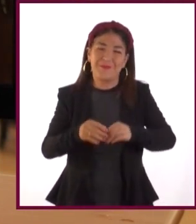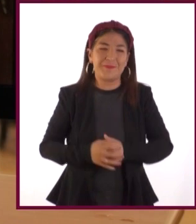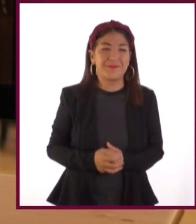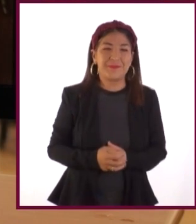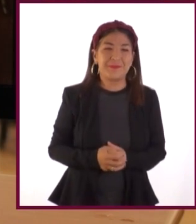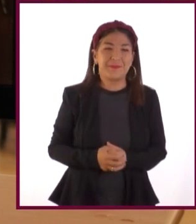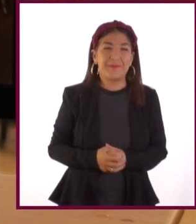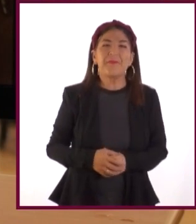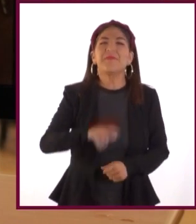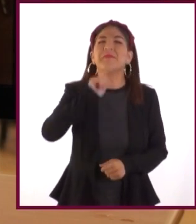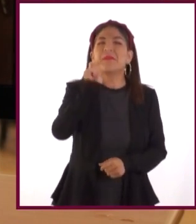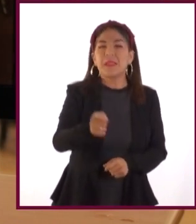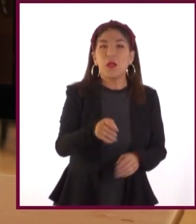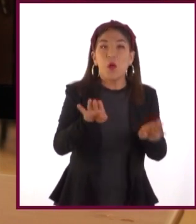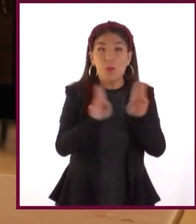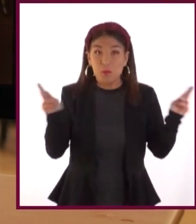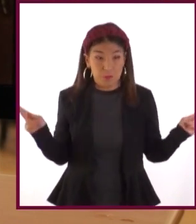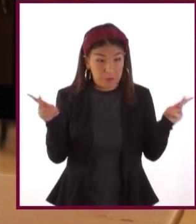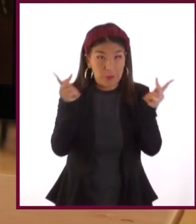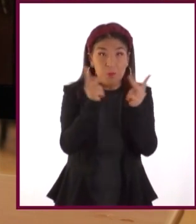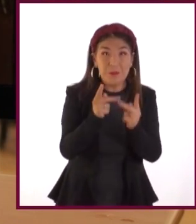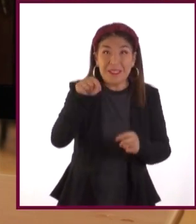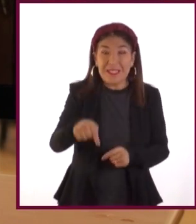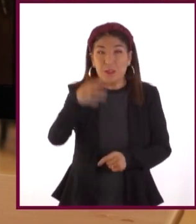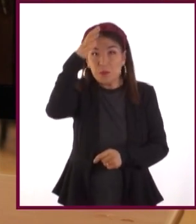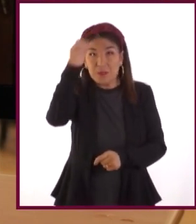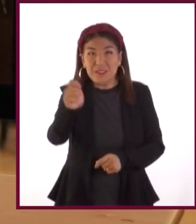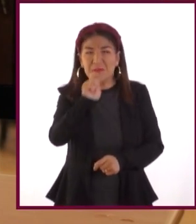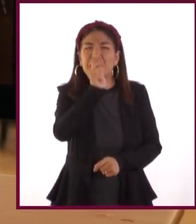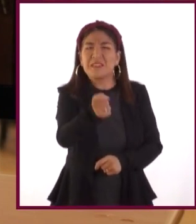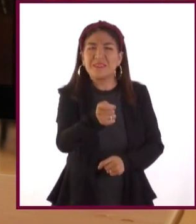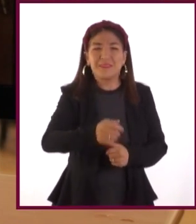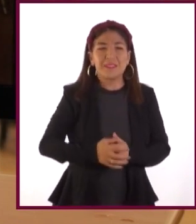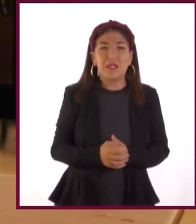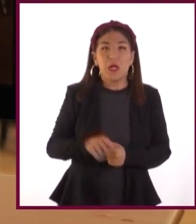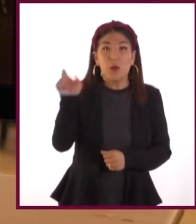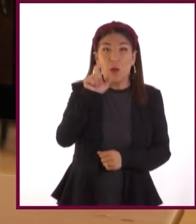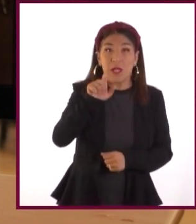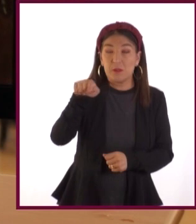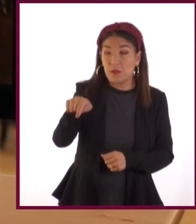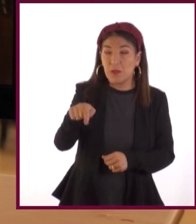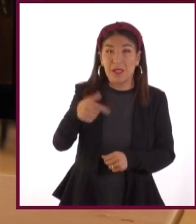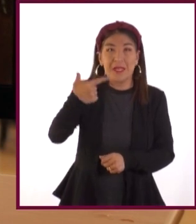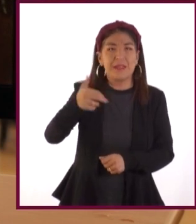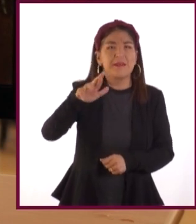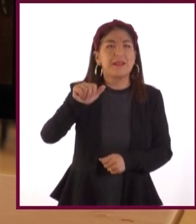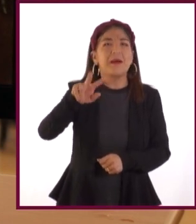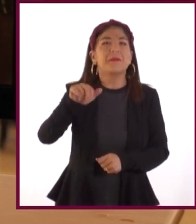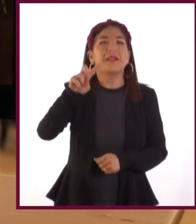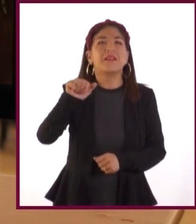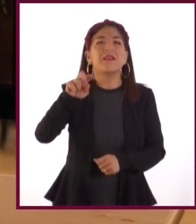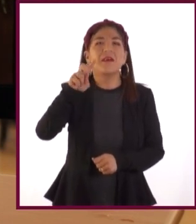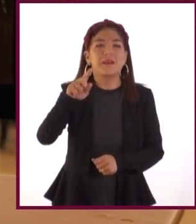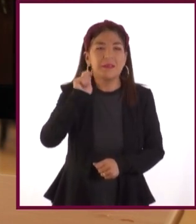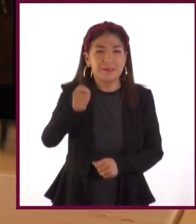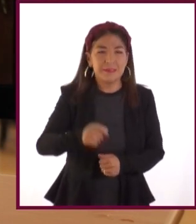mismo cuerpo, pero que tenga unos pesos diferentes o aceleraciones diferentes en cada punto, ese mismo